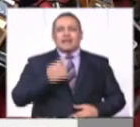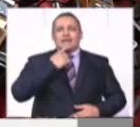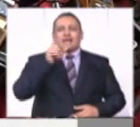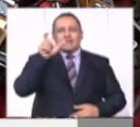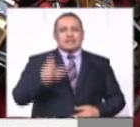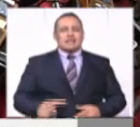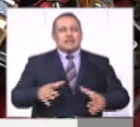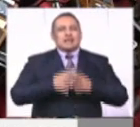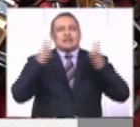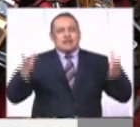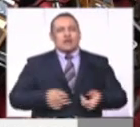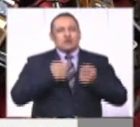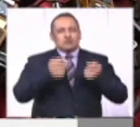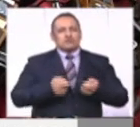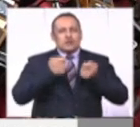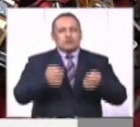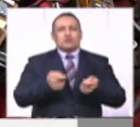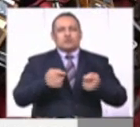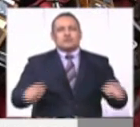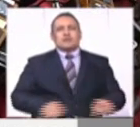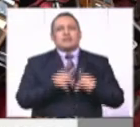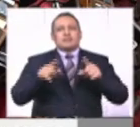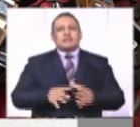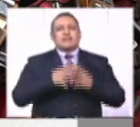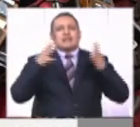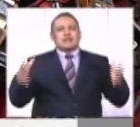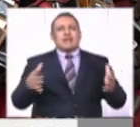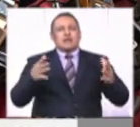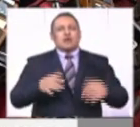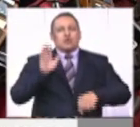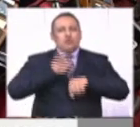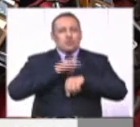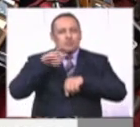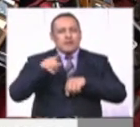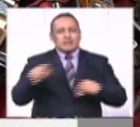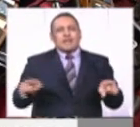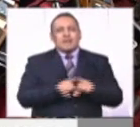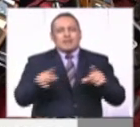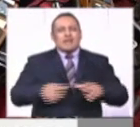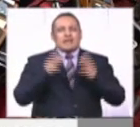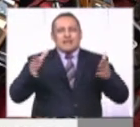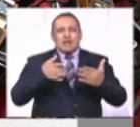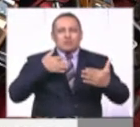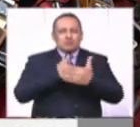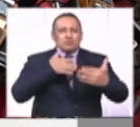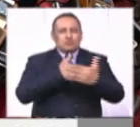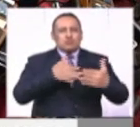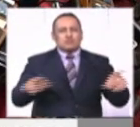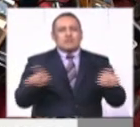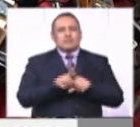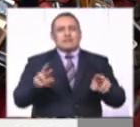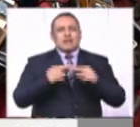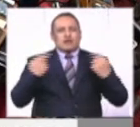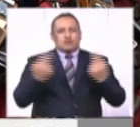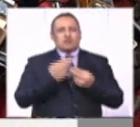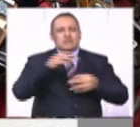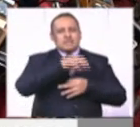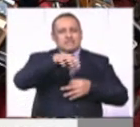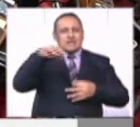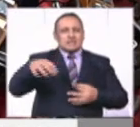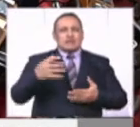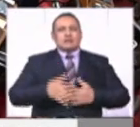gran asociador el gran artífice el gran promotor de las sesiones